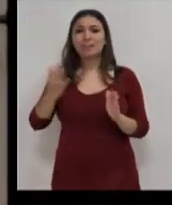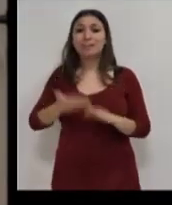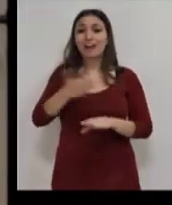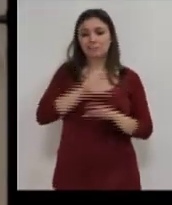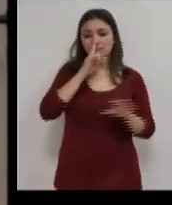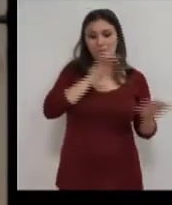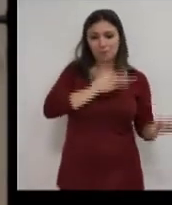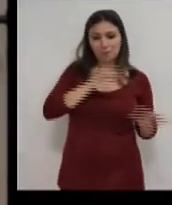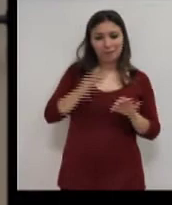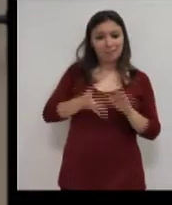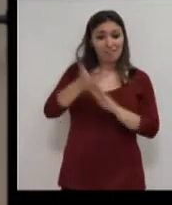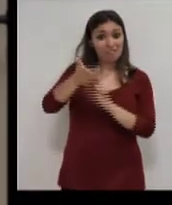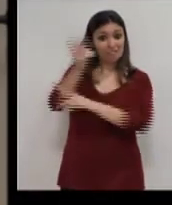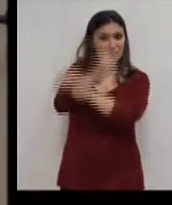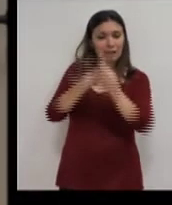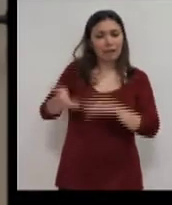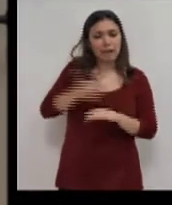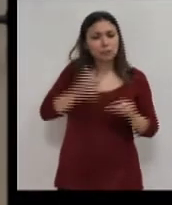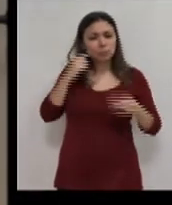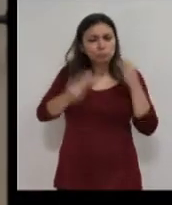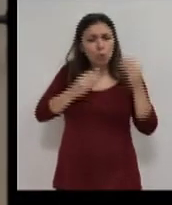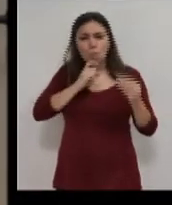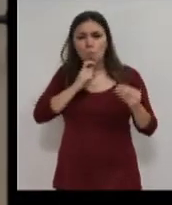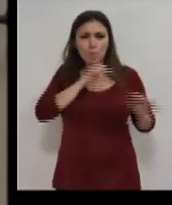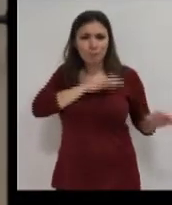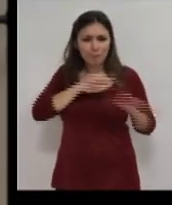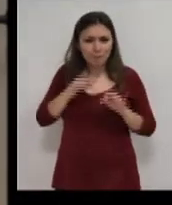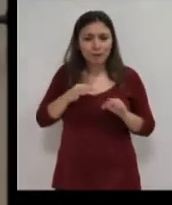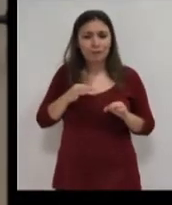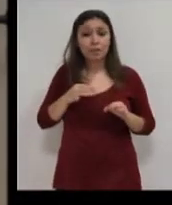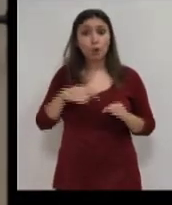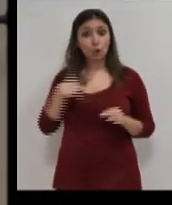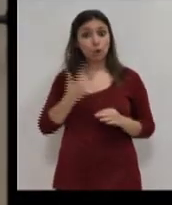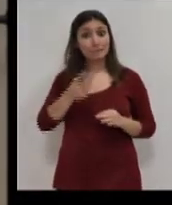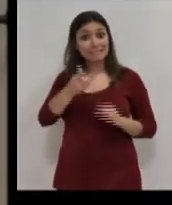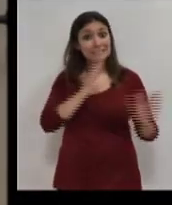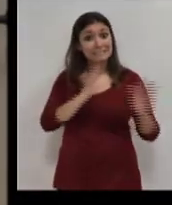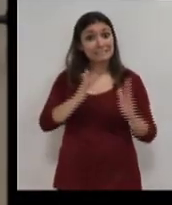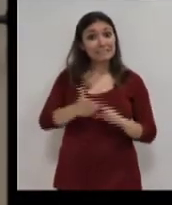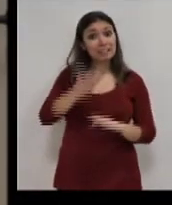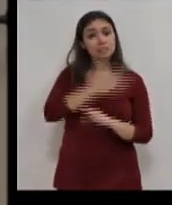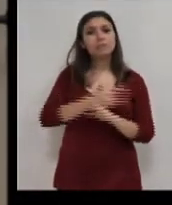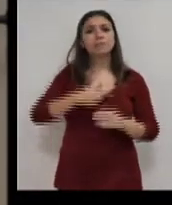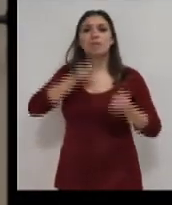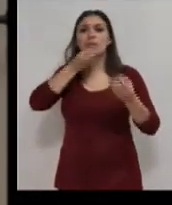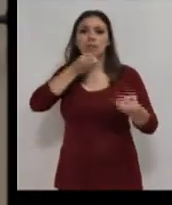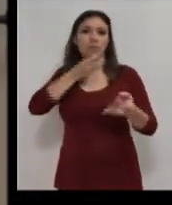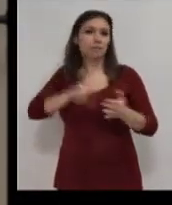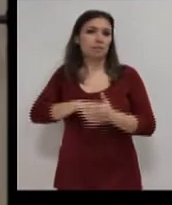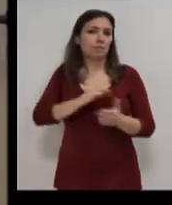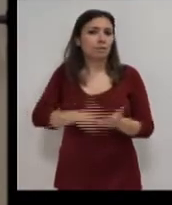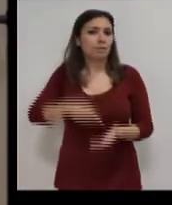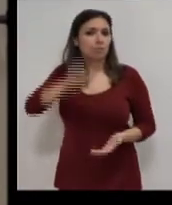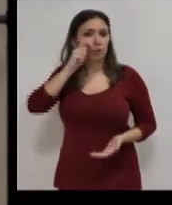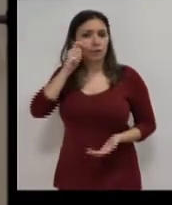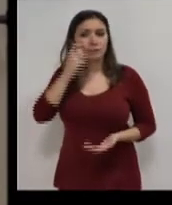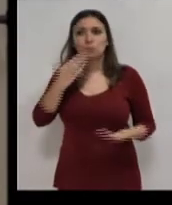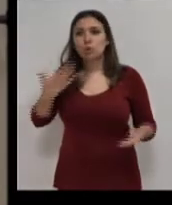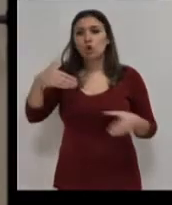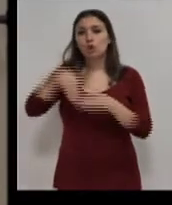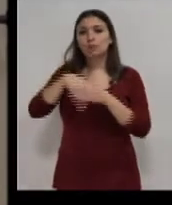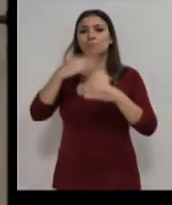turismo en todo su concepto, desde la preparación, la planificación del viaje, donde aportamos al turista pues